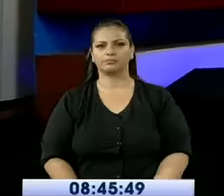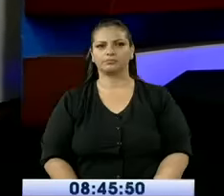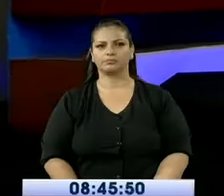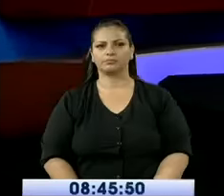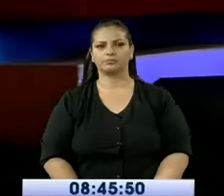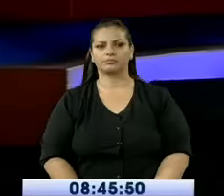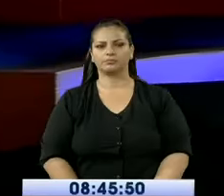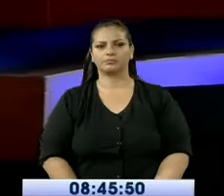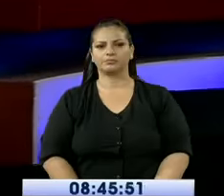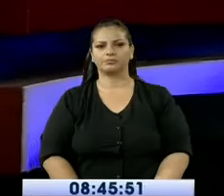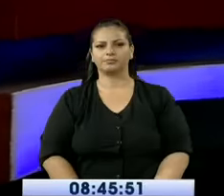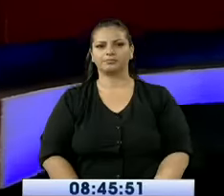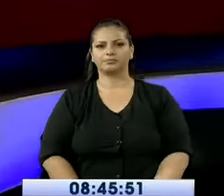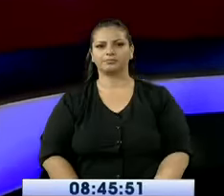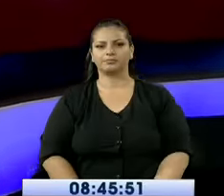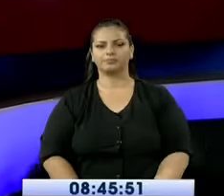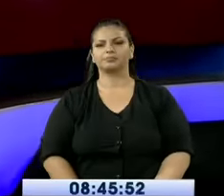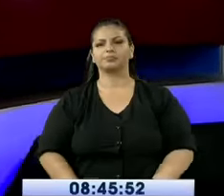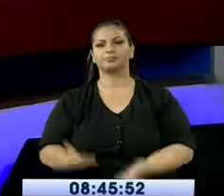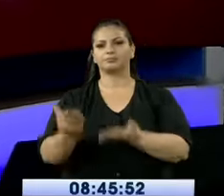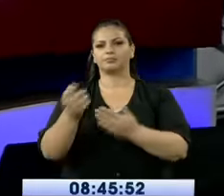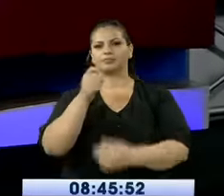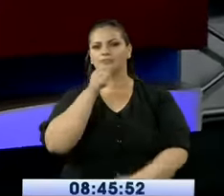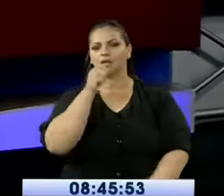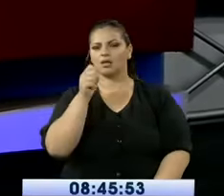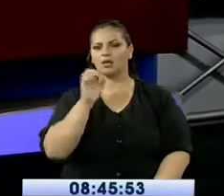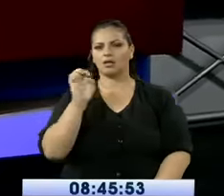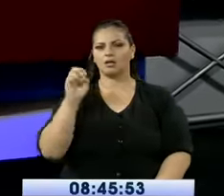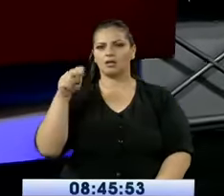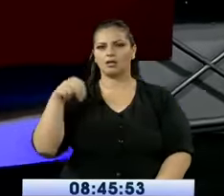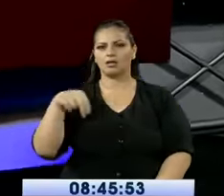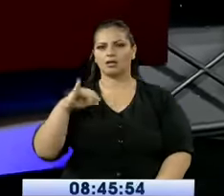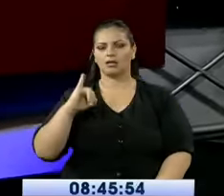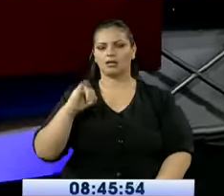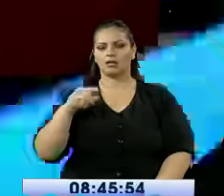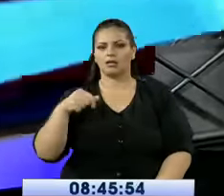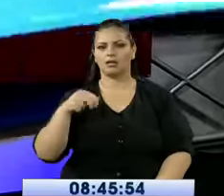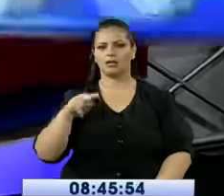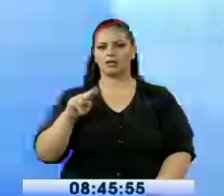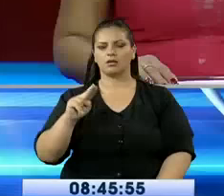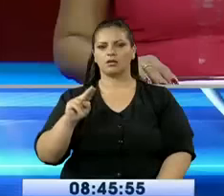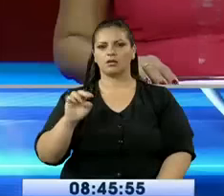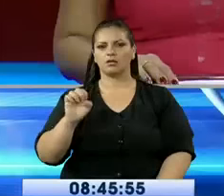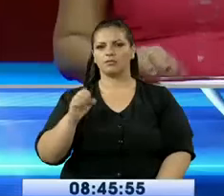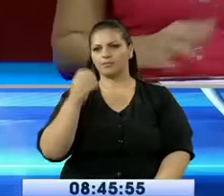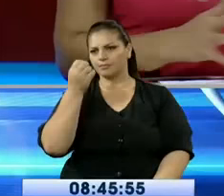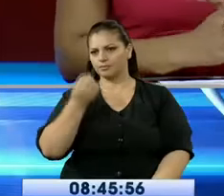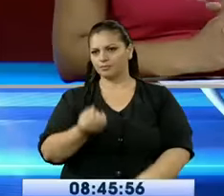Y a esta hora nos enlazamos nuevamente con Enrique Muñoz, quien está listo para más información. Enrique, buen día.